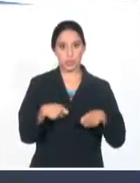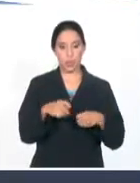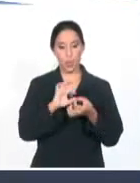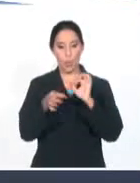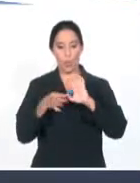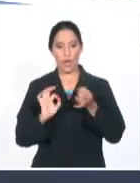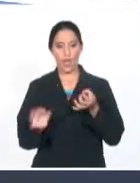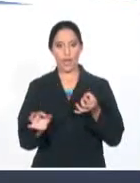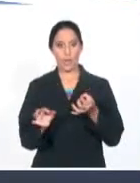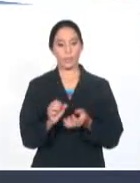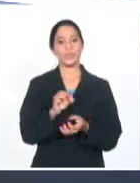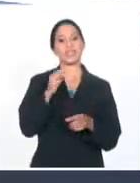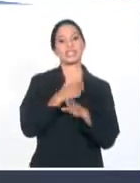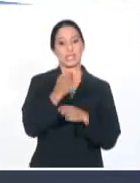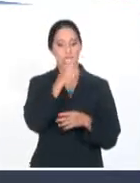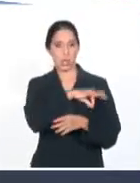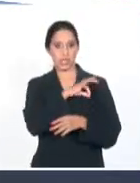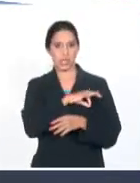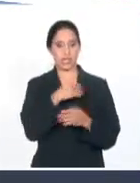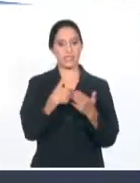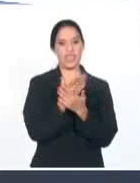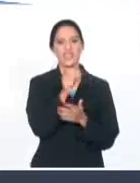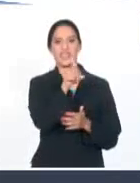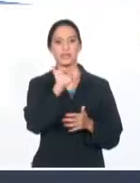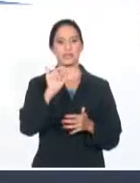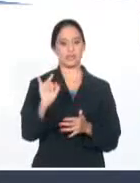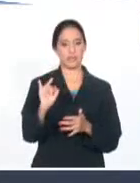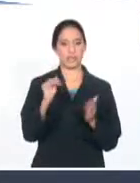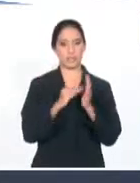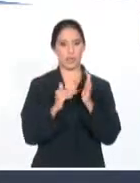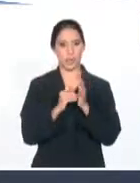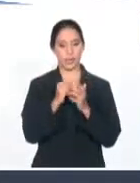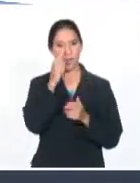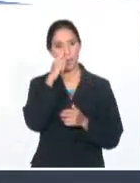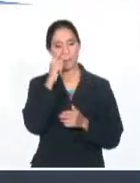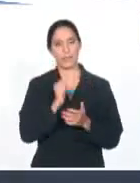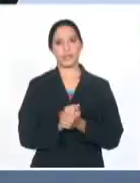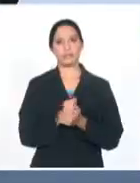Parapanamericanos en Chile el 17 de noviembre. Deportivas, Alejandro Castellanos.